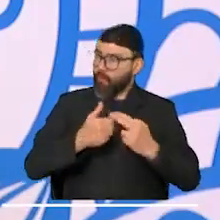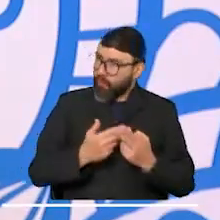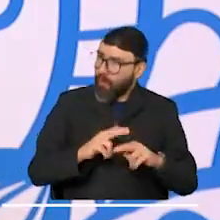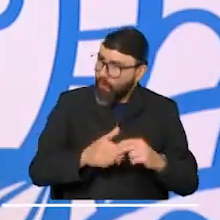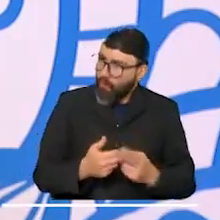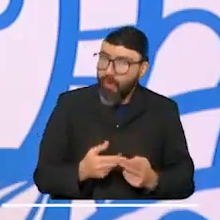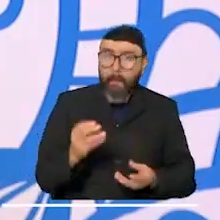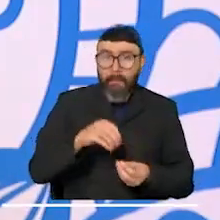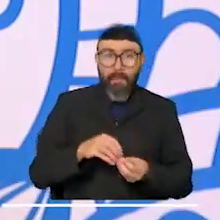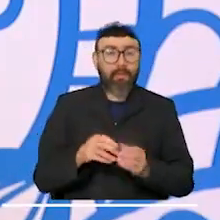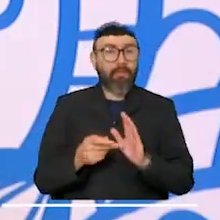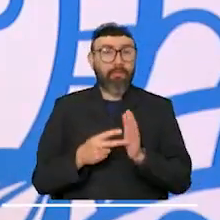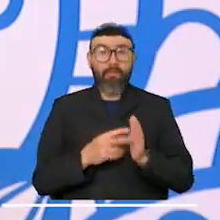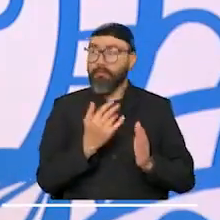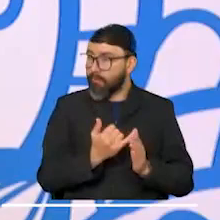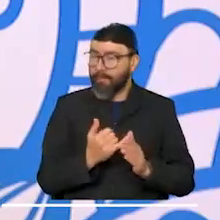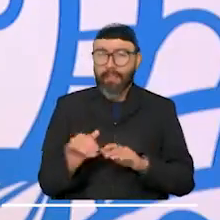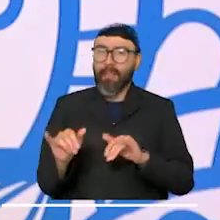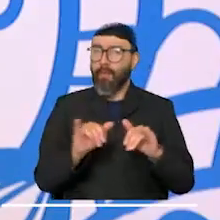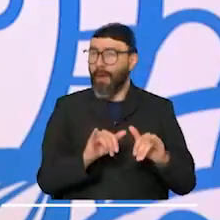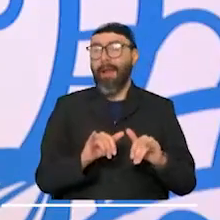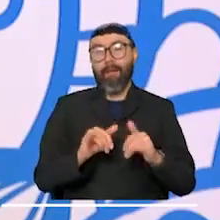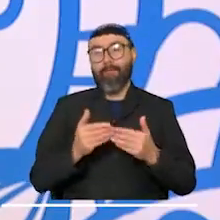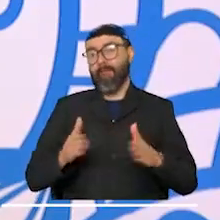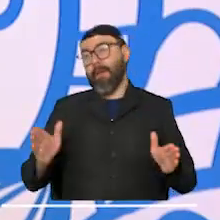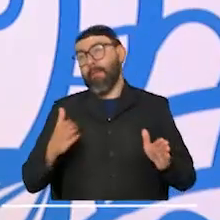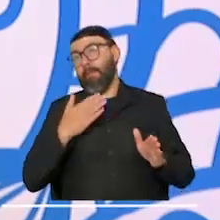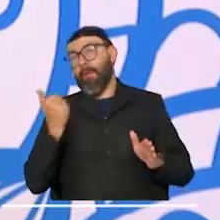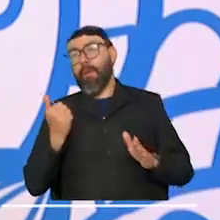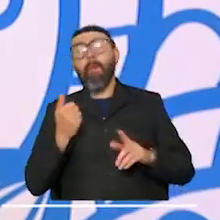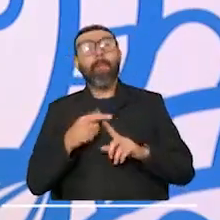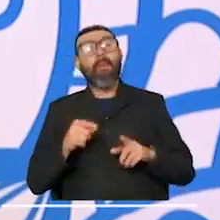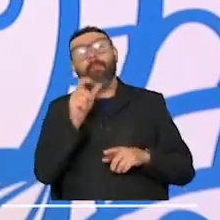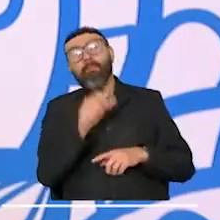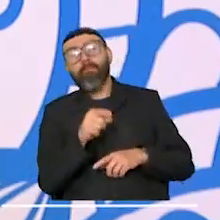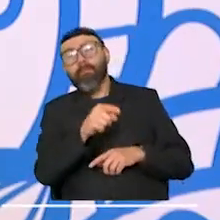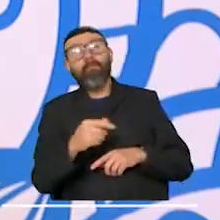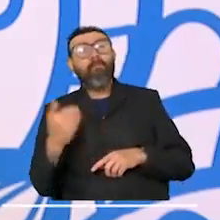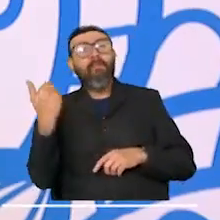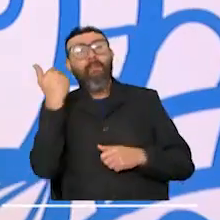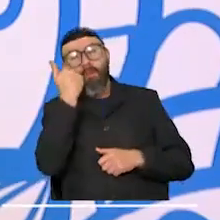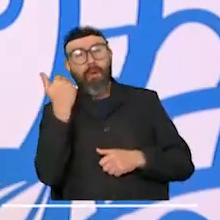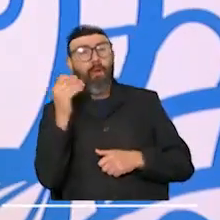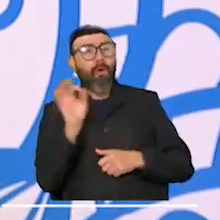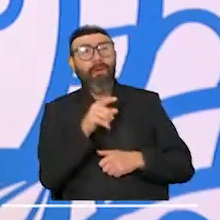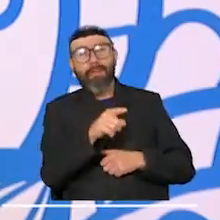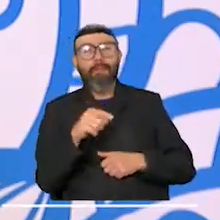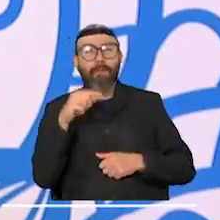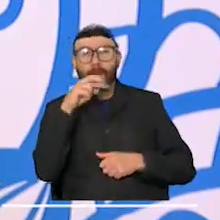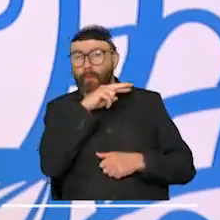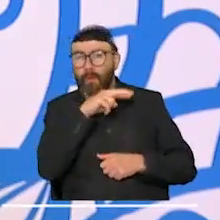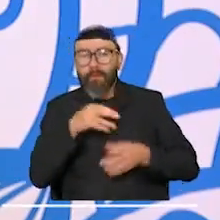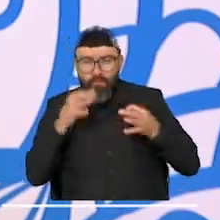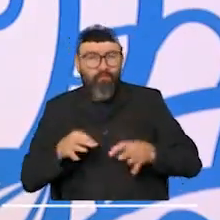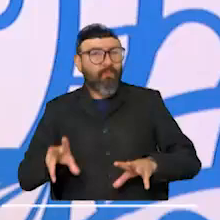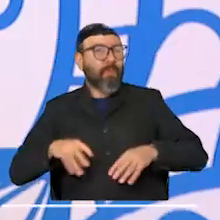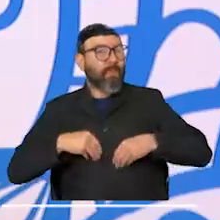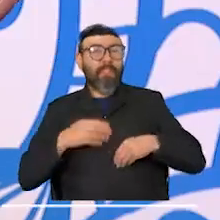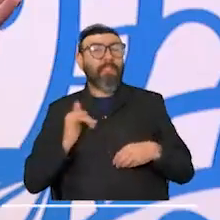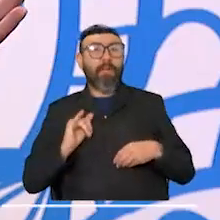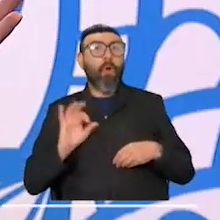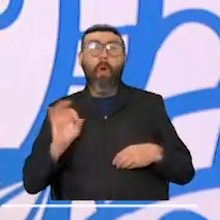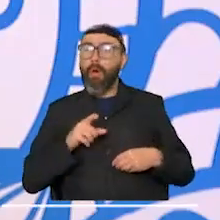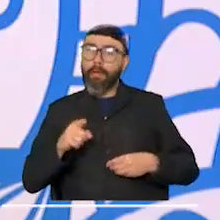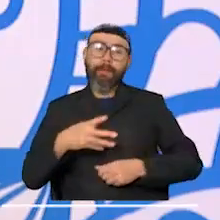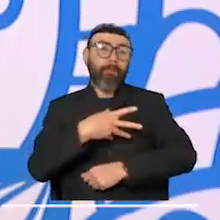me dicen mis pacientes se abre el parque de diversiones pero en caso de que tenga alguna enfermedad de que estén en la menopausia o definitivamente pues la